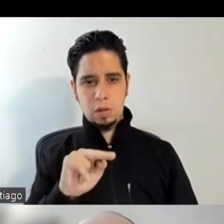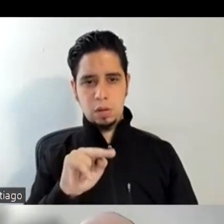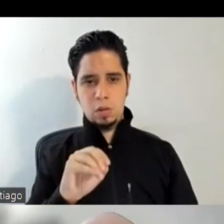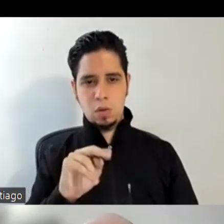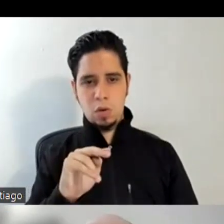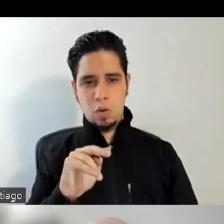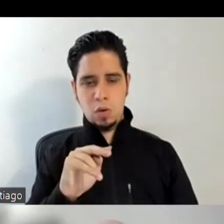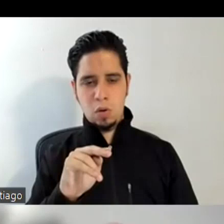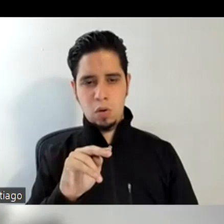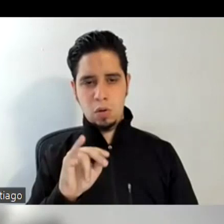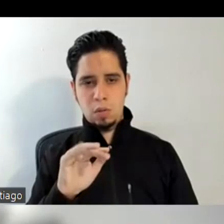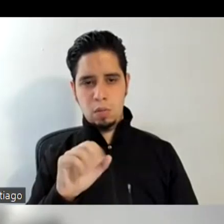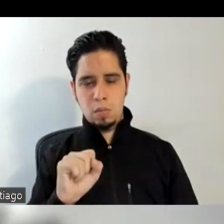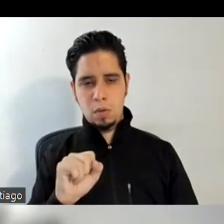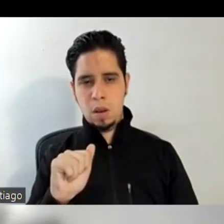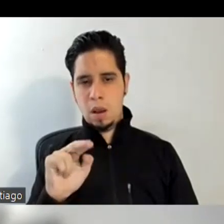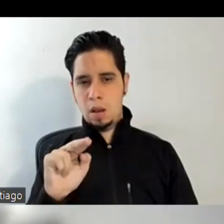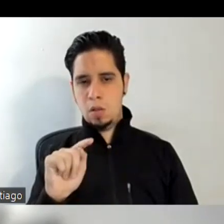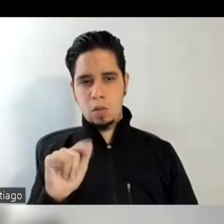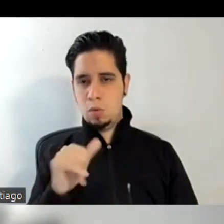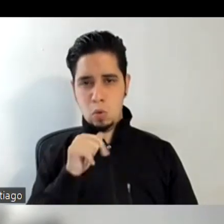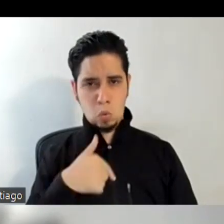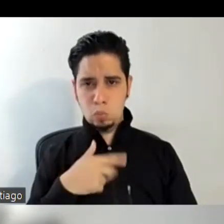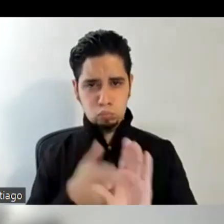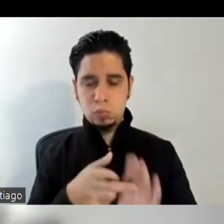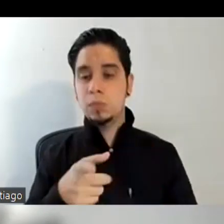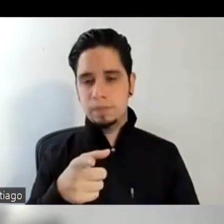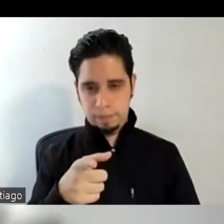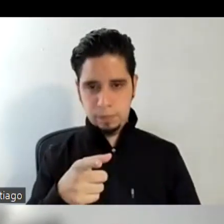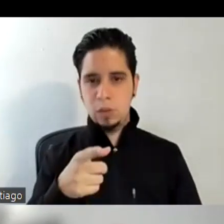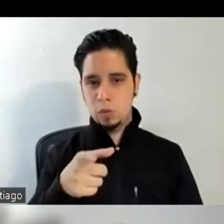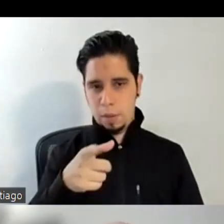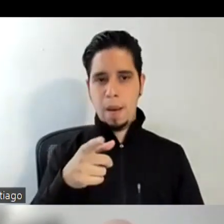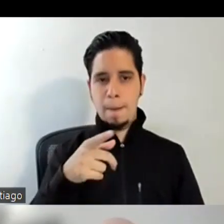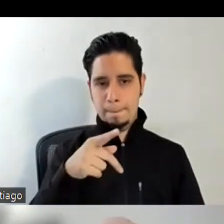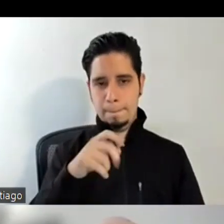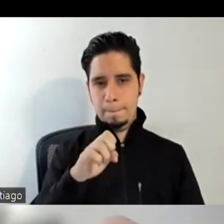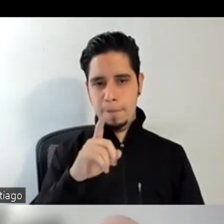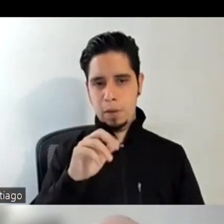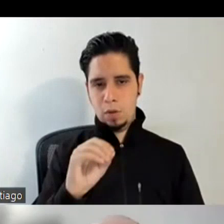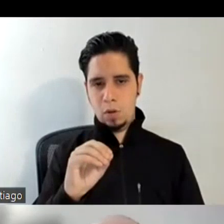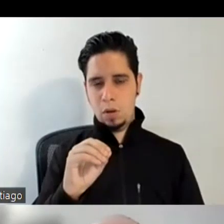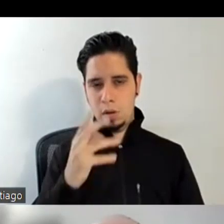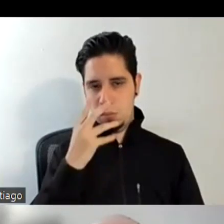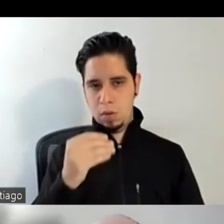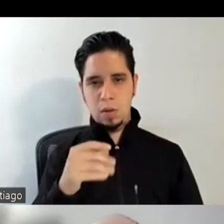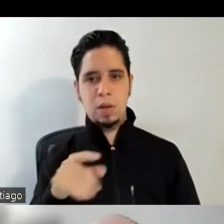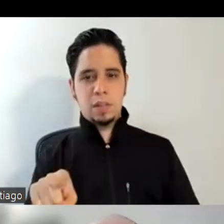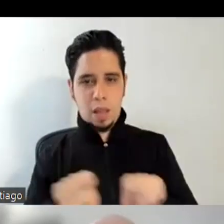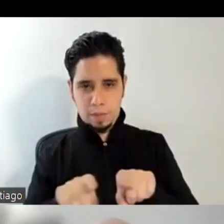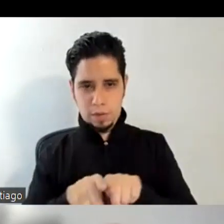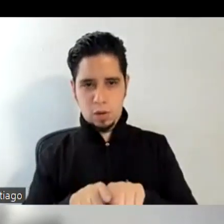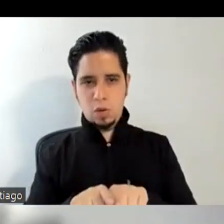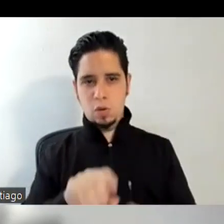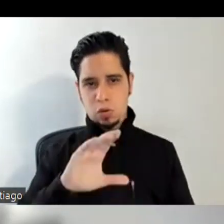En Sinónimos y Antónimos no estuve. Ok, no. Tú estabas en Pedro y el Lobo. Estuvimos en Chucherías y Cachivaches. También, ay,